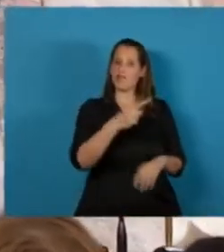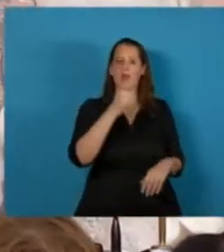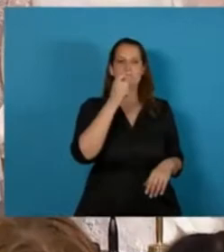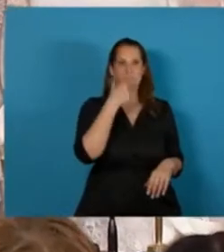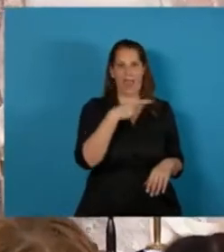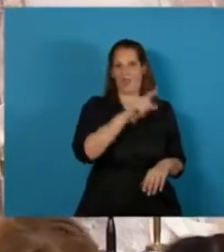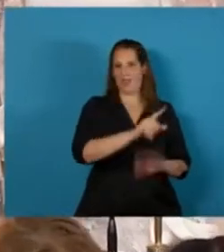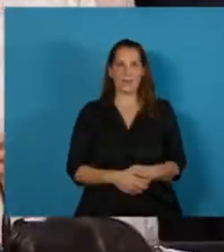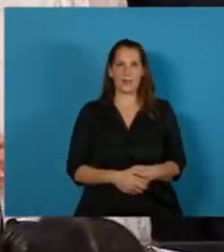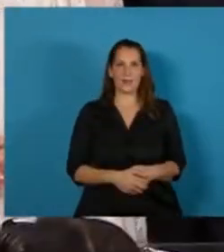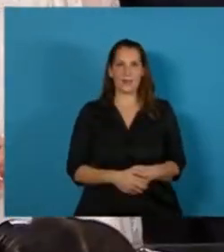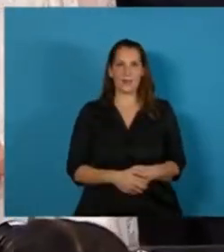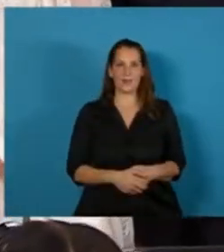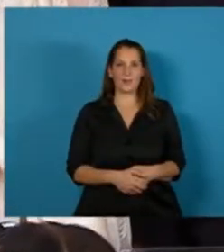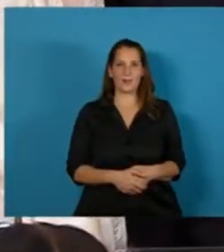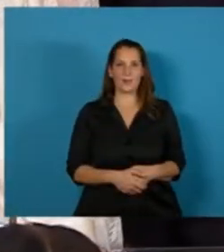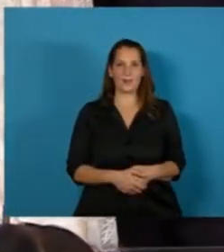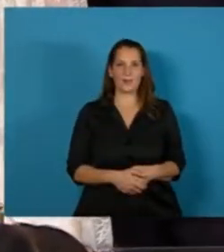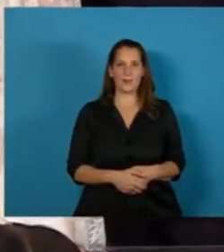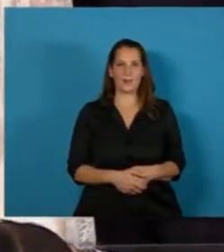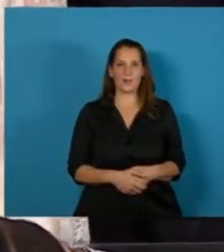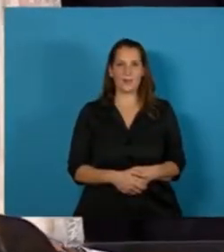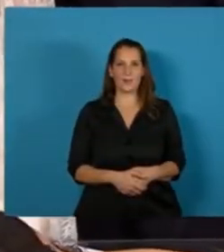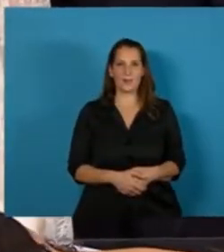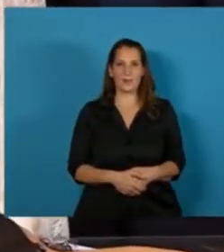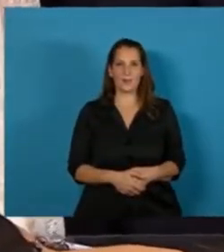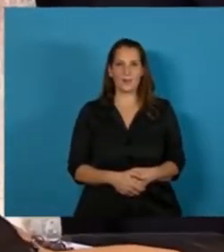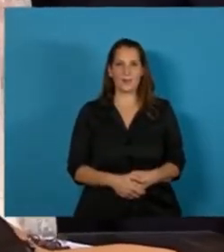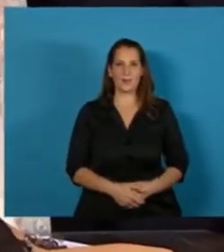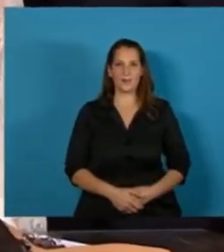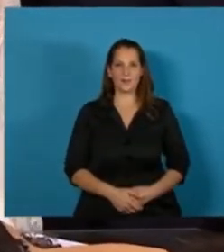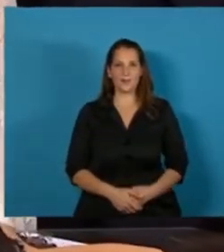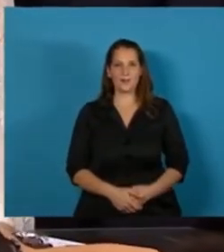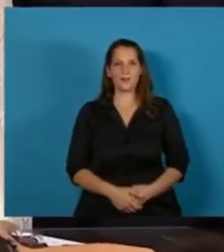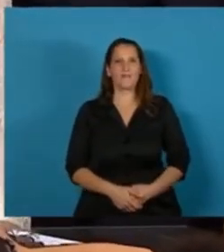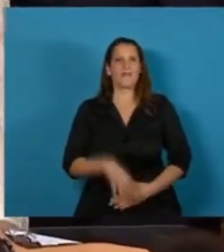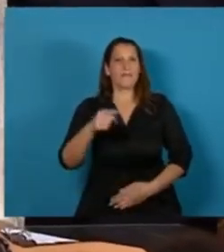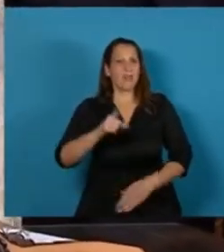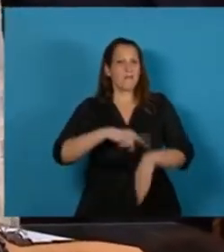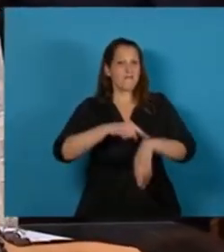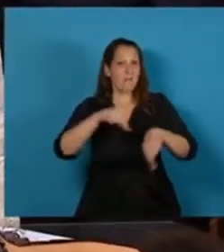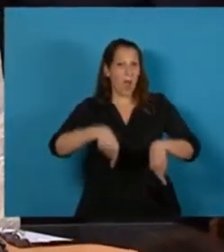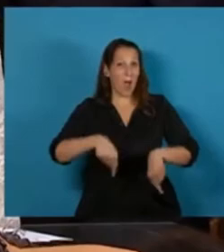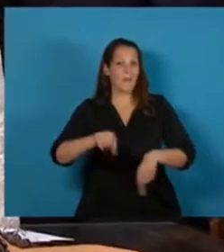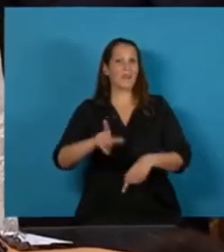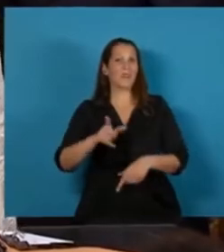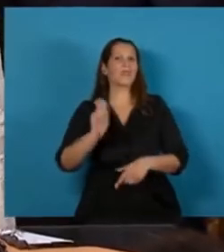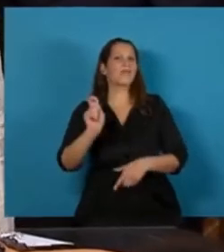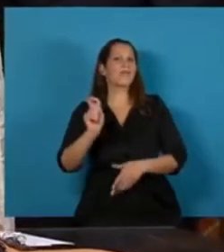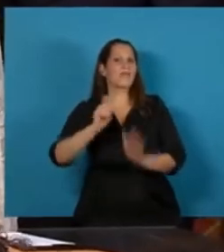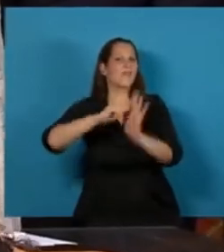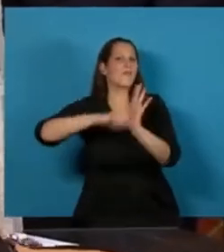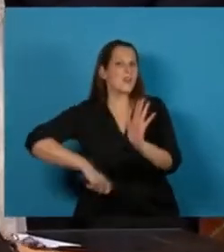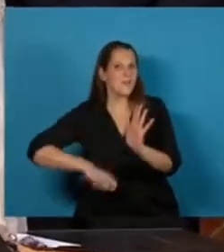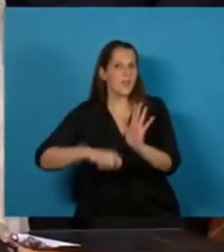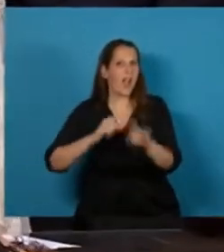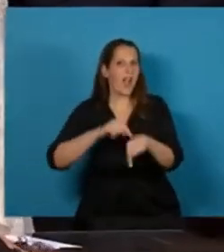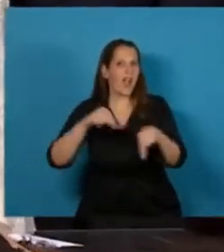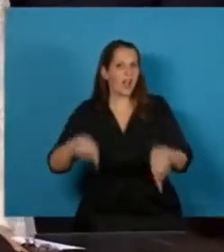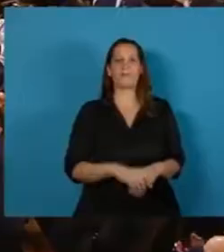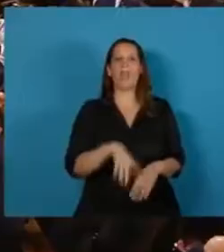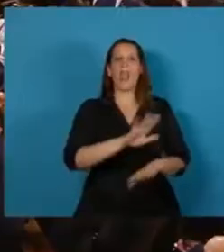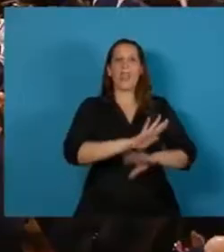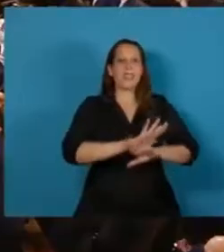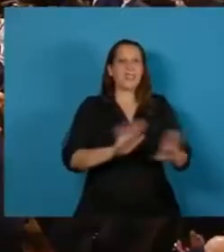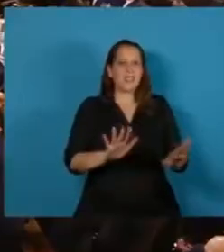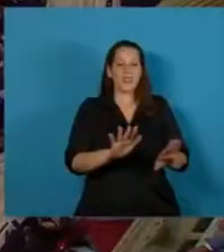no hay democracia. A su juicio, la economía heredada de Macri asfixia a las familias con créditos a tasas